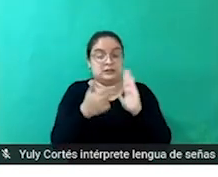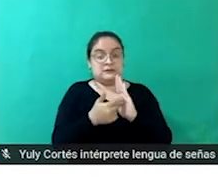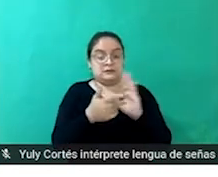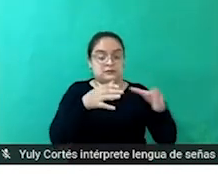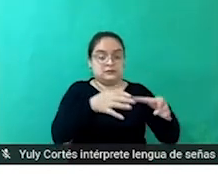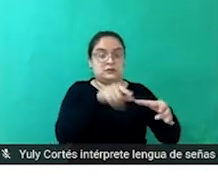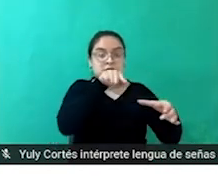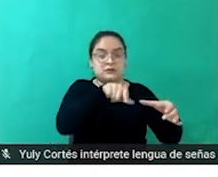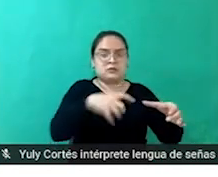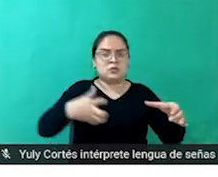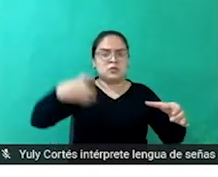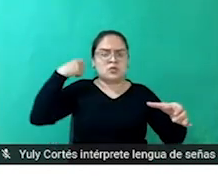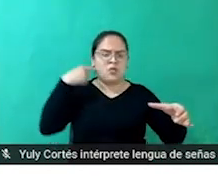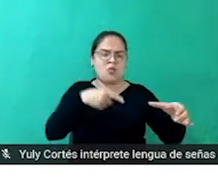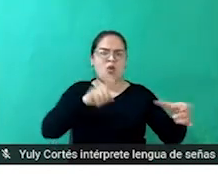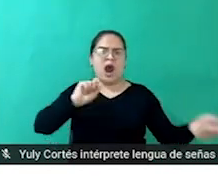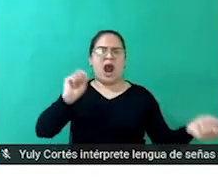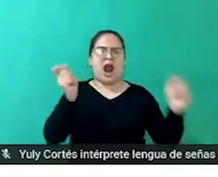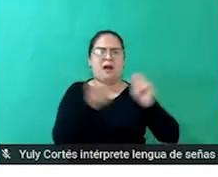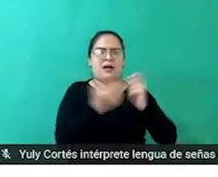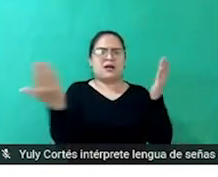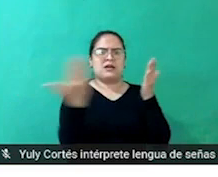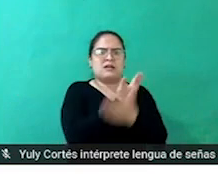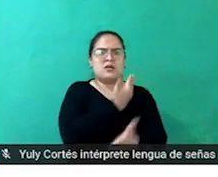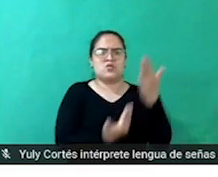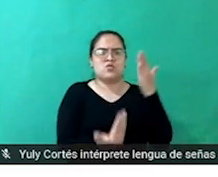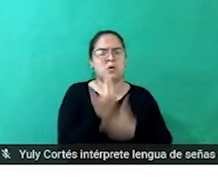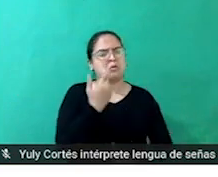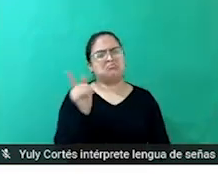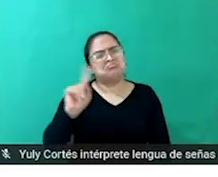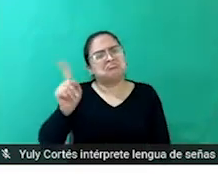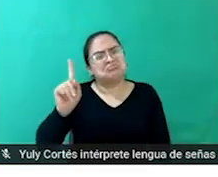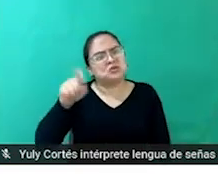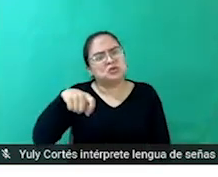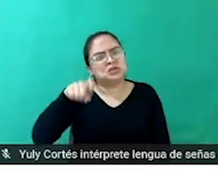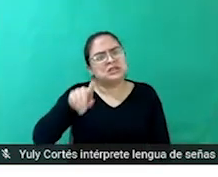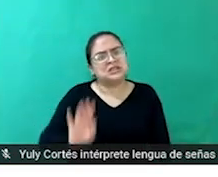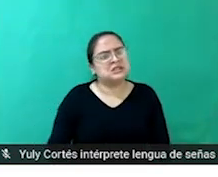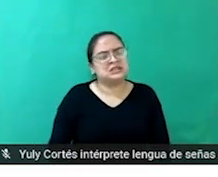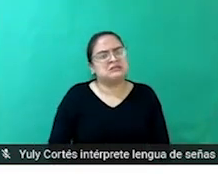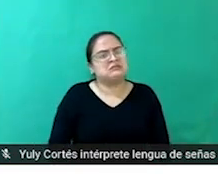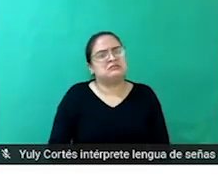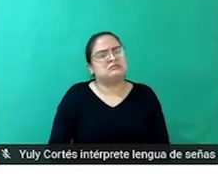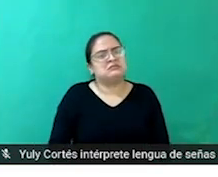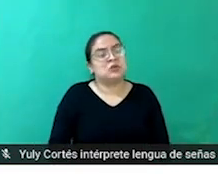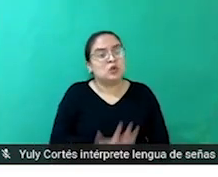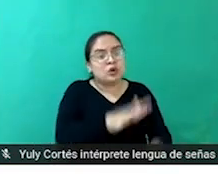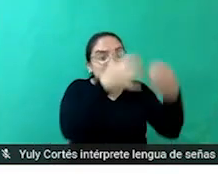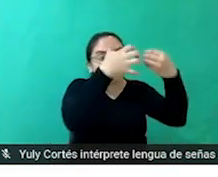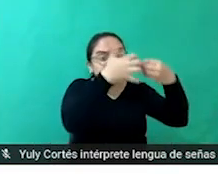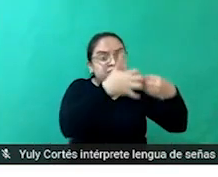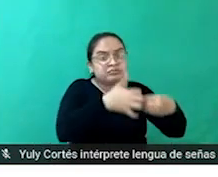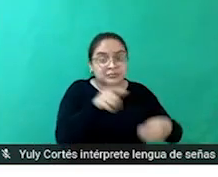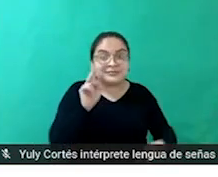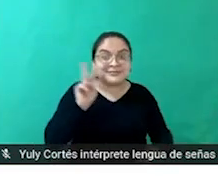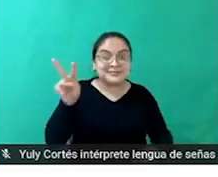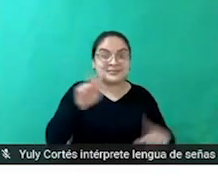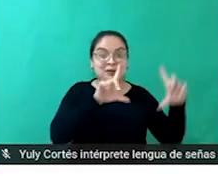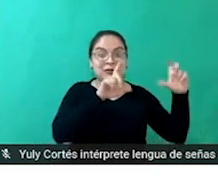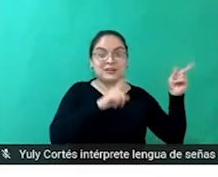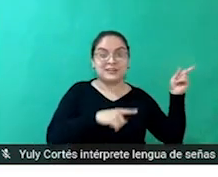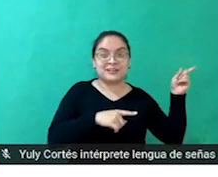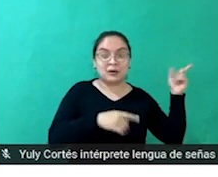cambiar el objeto. No vamos a modificar su funcionamiento. Véanlo ahí, el torno